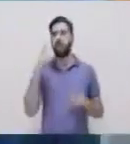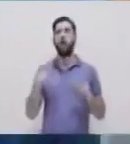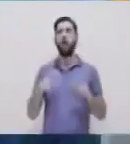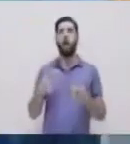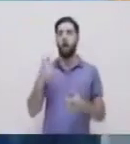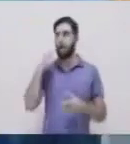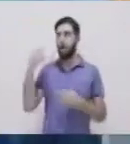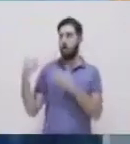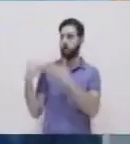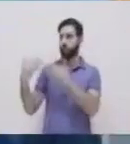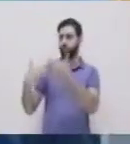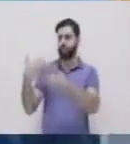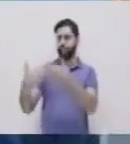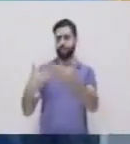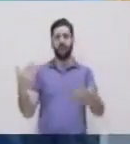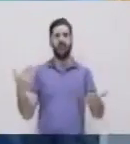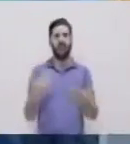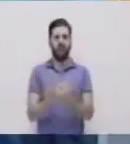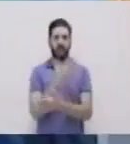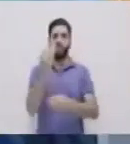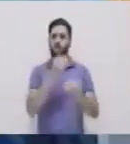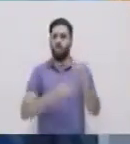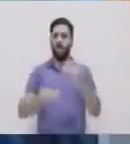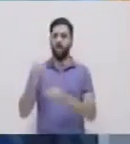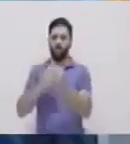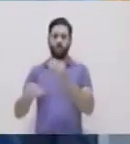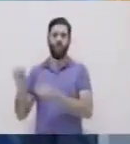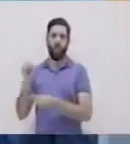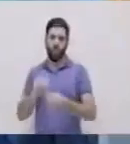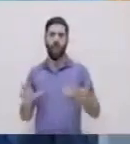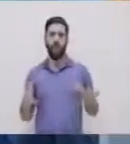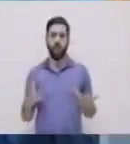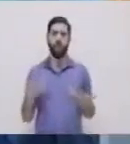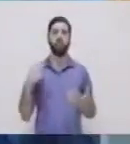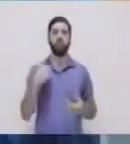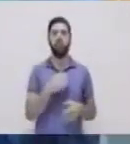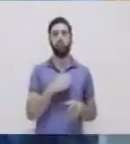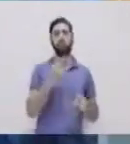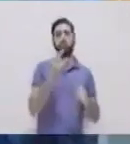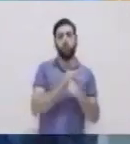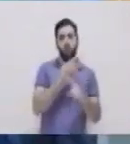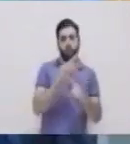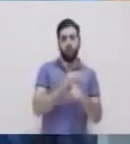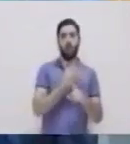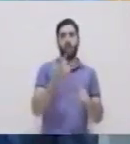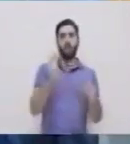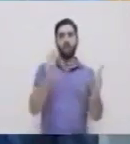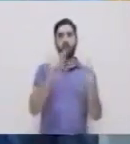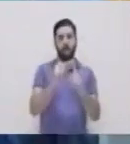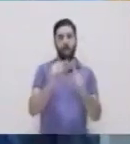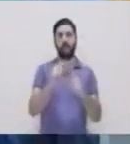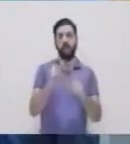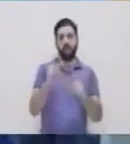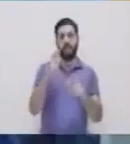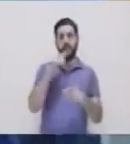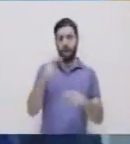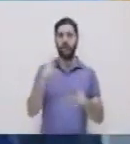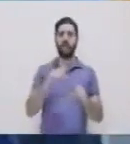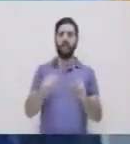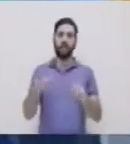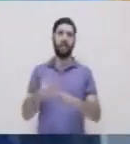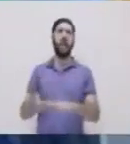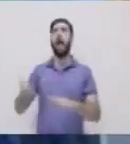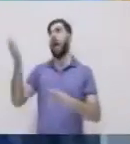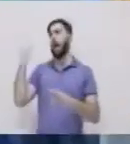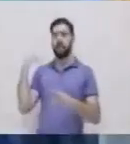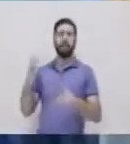ha ido evolucionando y nosotros somos parte de ello. Utilizamos un vocabulario totalmente distinto que generaciones anteriores. Es